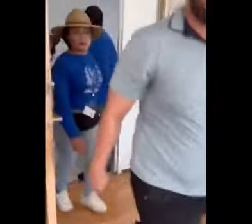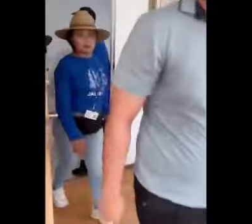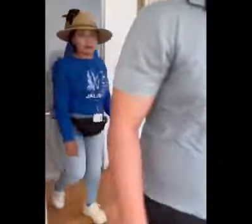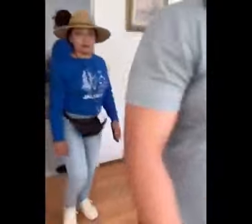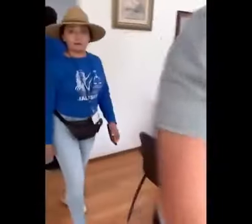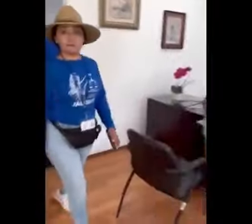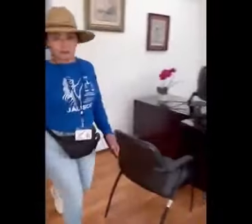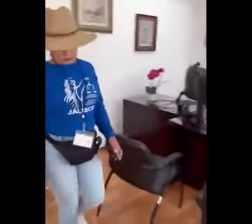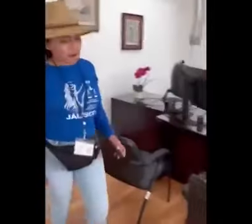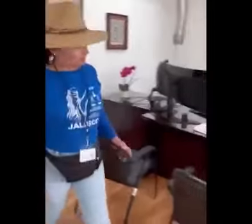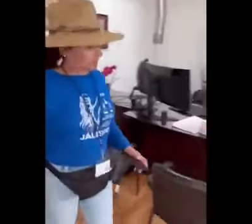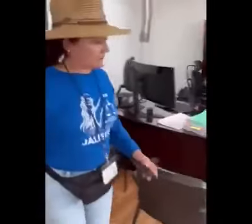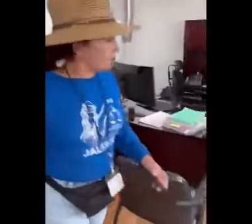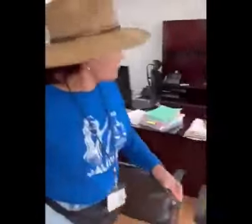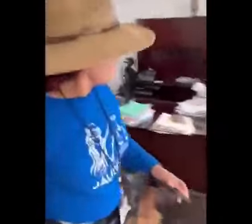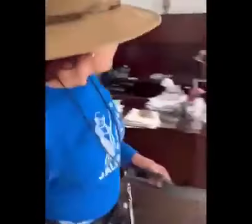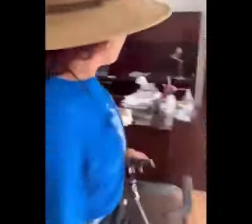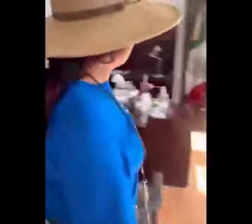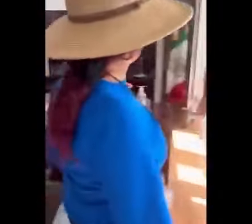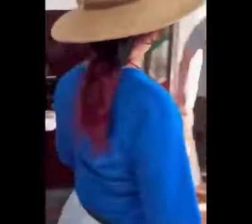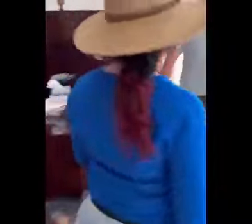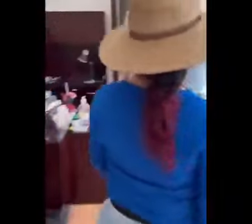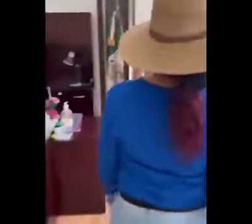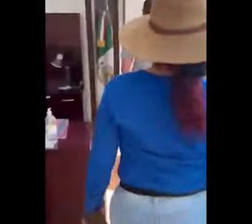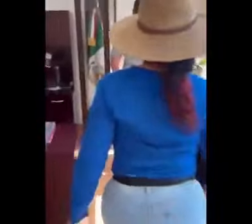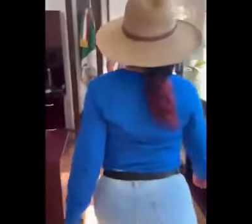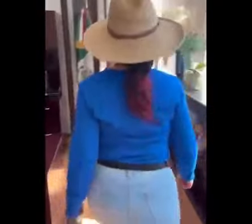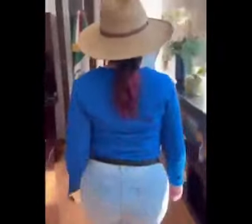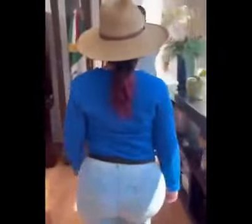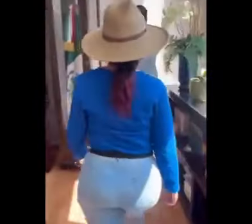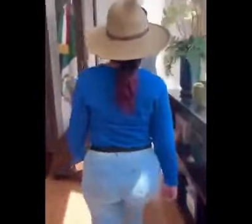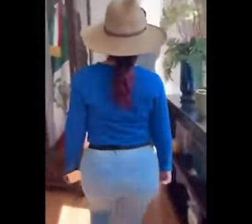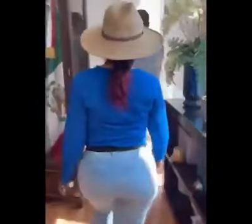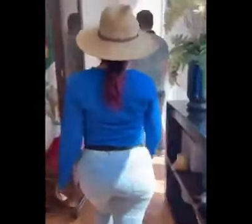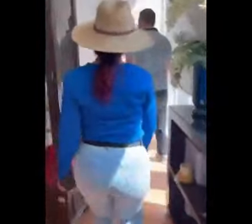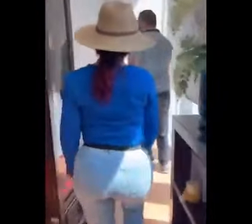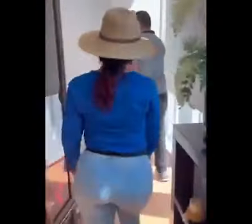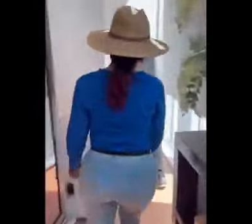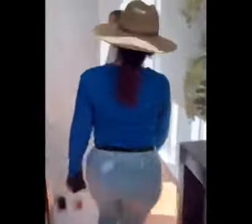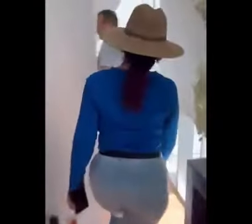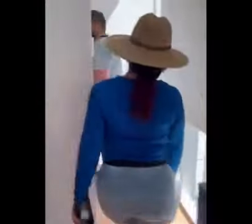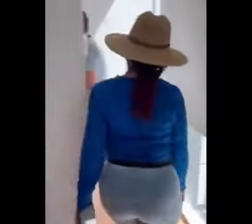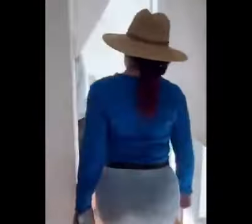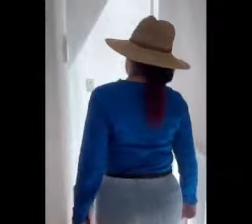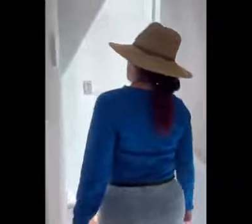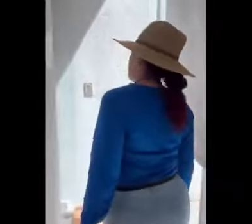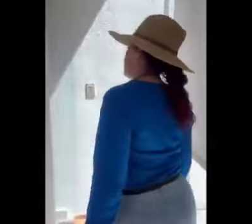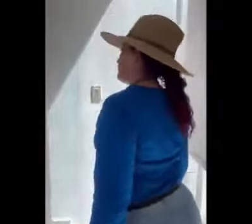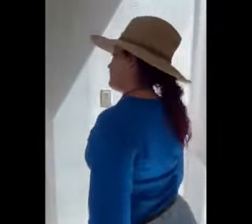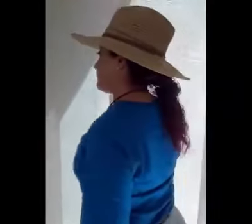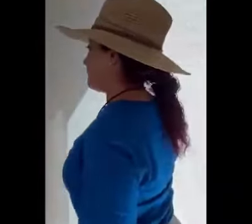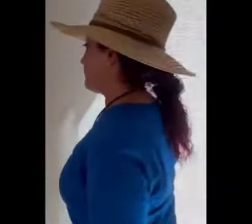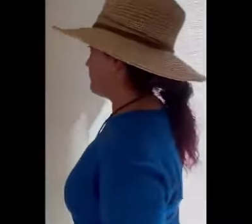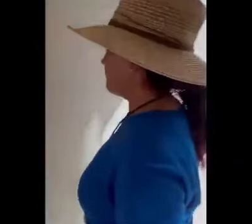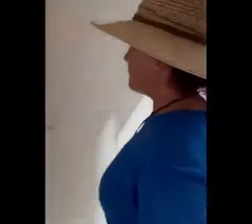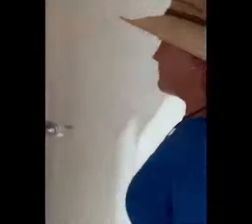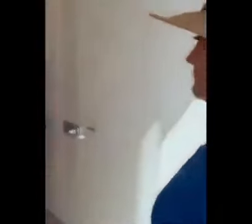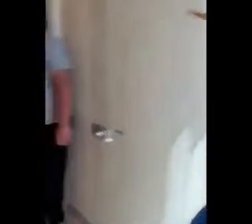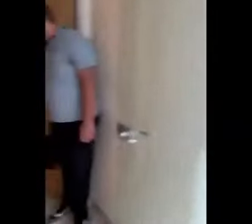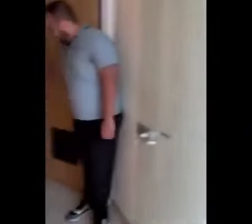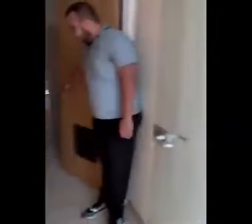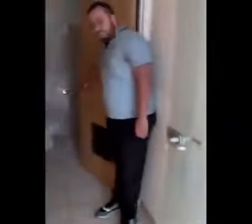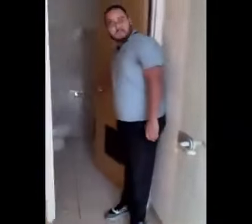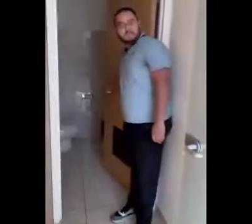trabajadores. Esto es acoso, señora. Esto es acoso. Qué lamentable, lo voy a llevar al noticiero. O sea, qué lamentable que la jueza solamente